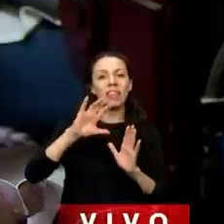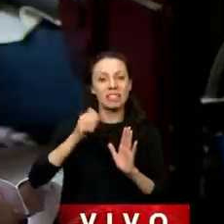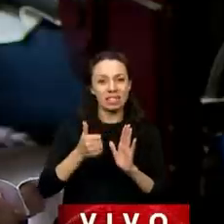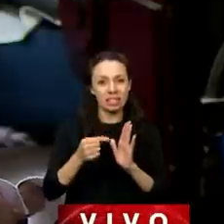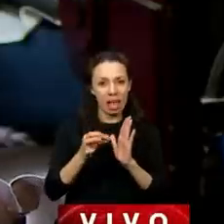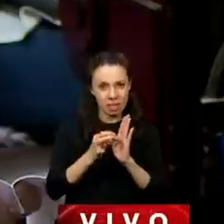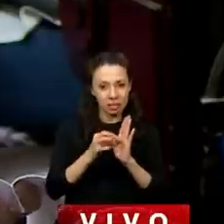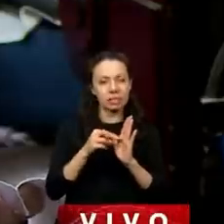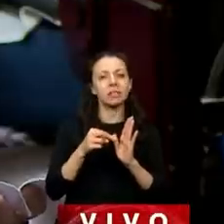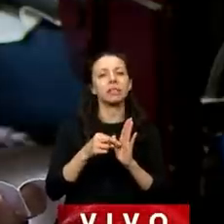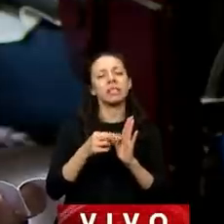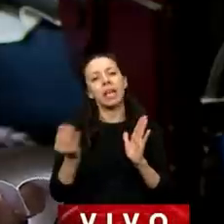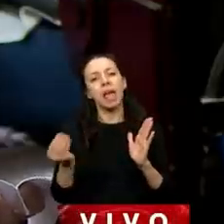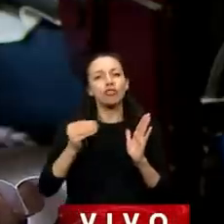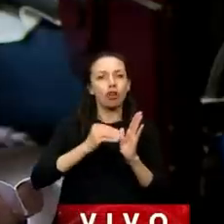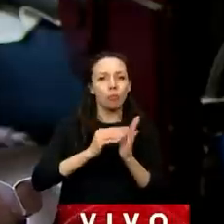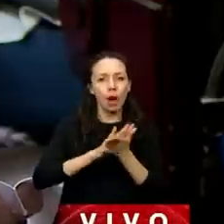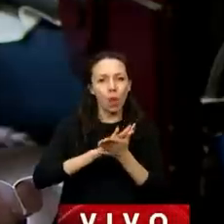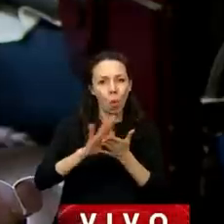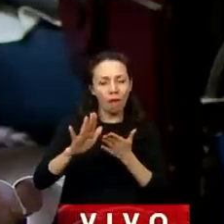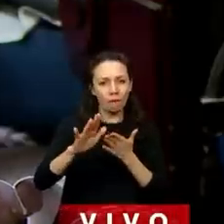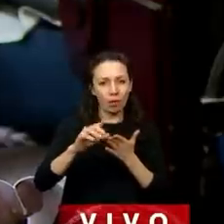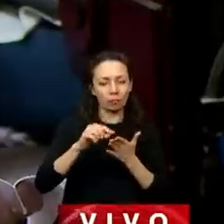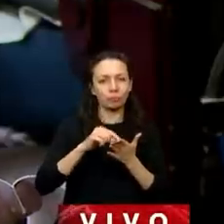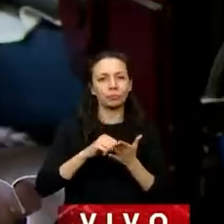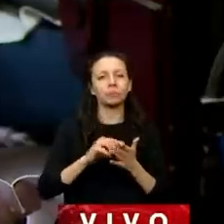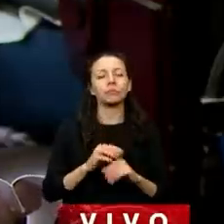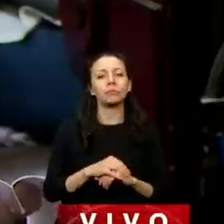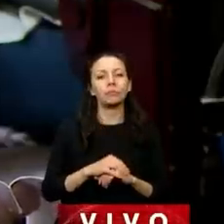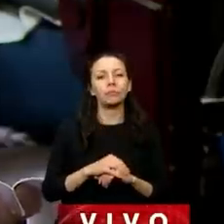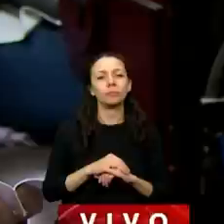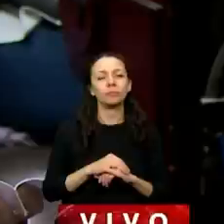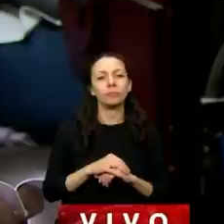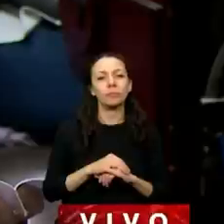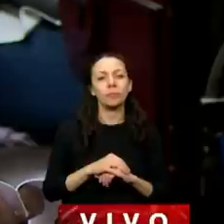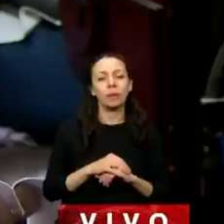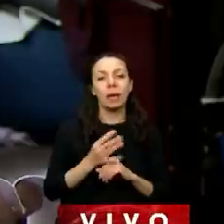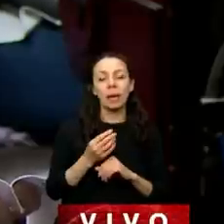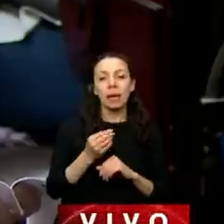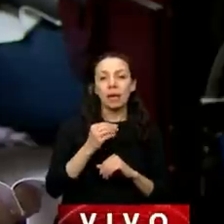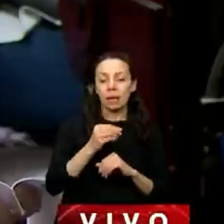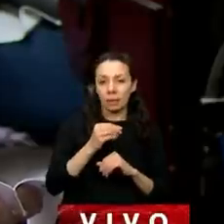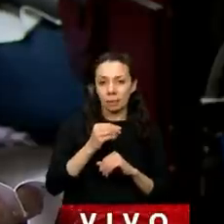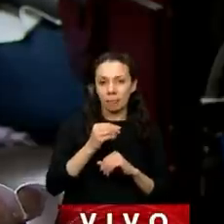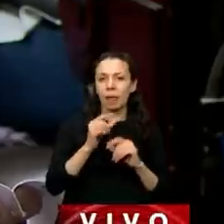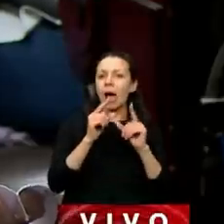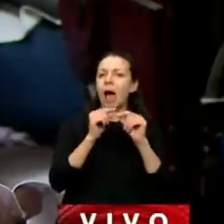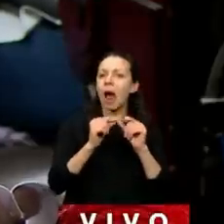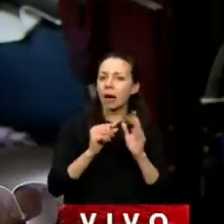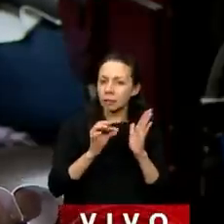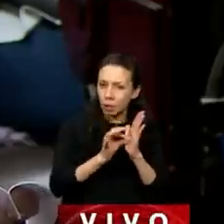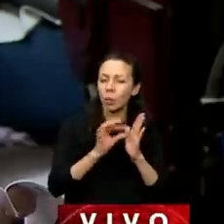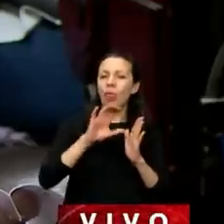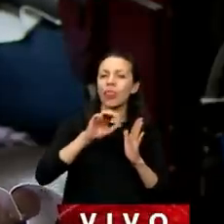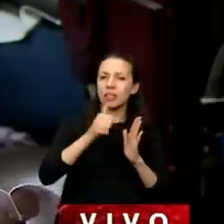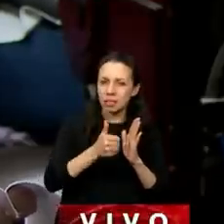16 se incorpora como nuevo artículo. A los efectos, articulación, artículo